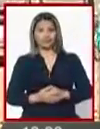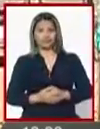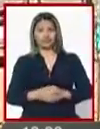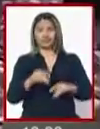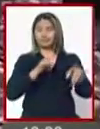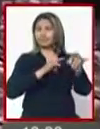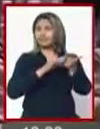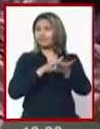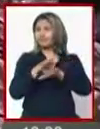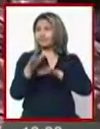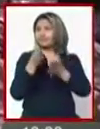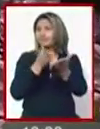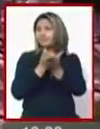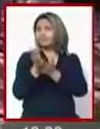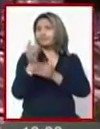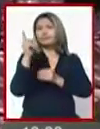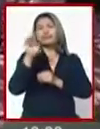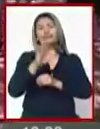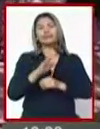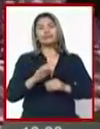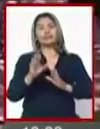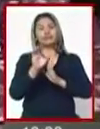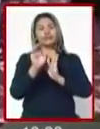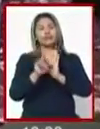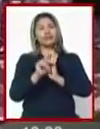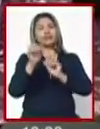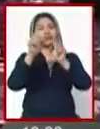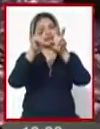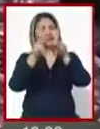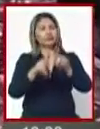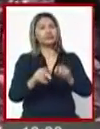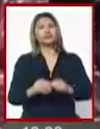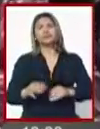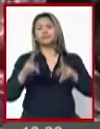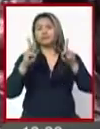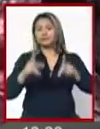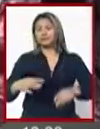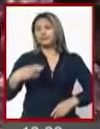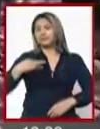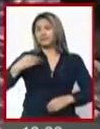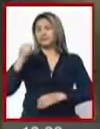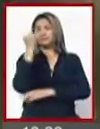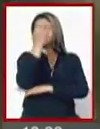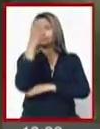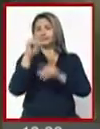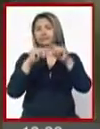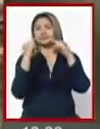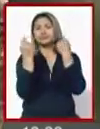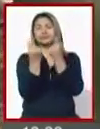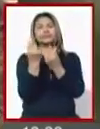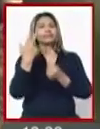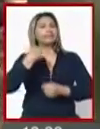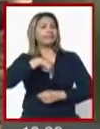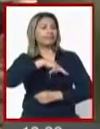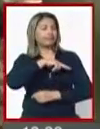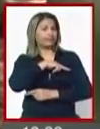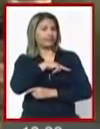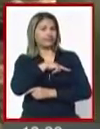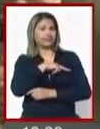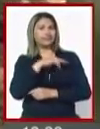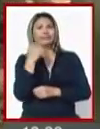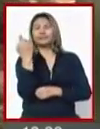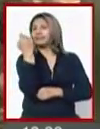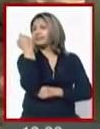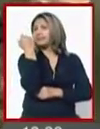están vulnerando derechos constitucionales de mi persona y de los voluntarios del colectivo Árbol, ¿no? Nosotros no, hasta ahora no nos entra